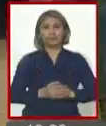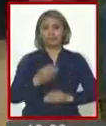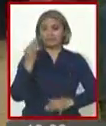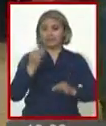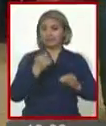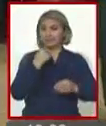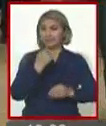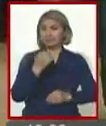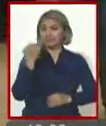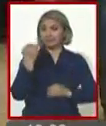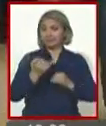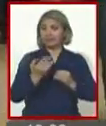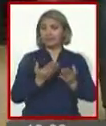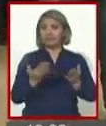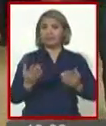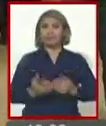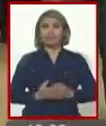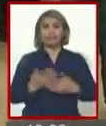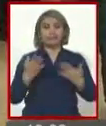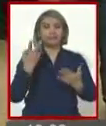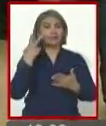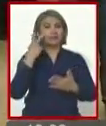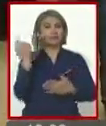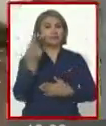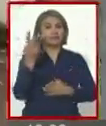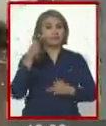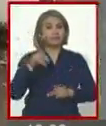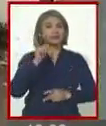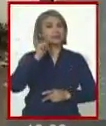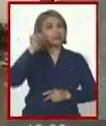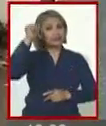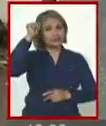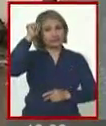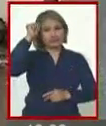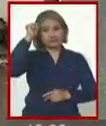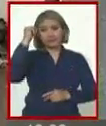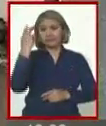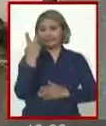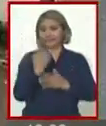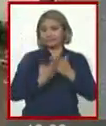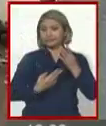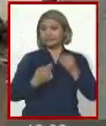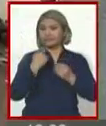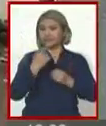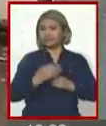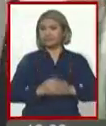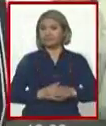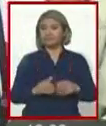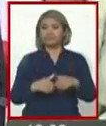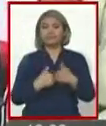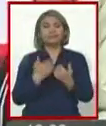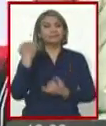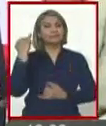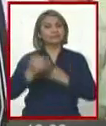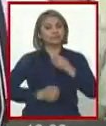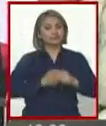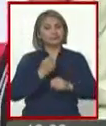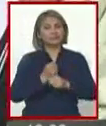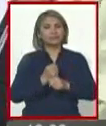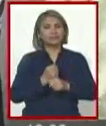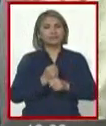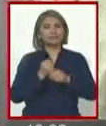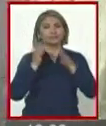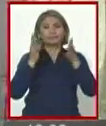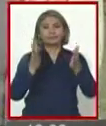como sí le digo, las últimas instancias. Estamos viendo una persona de la tercera edad aquí, una pareja, ¿cómo fue sus últimos años de vida?